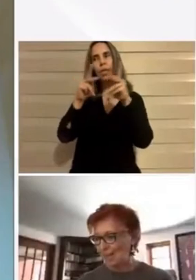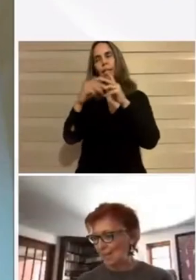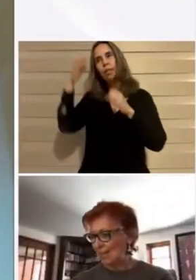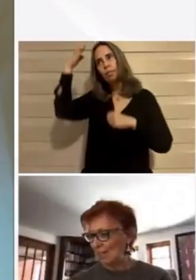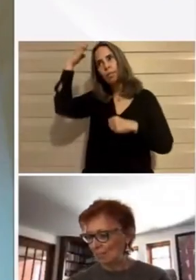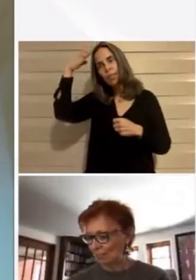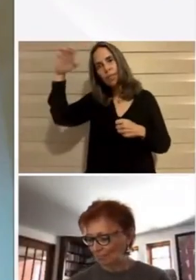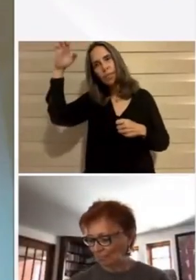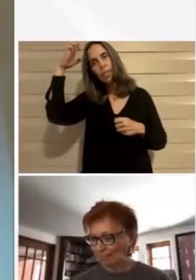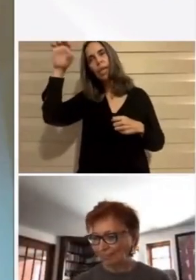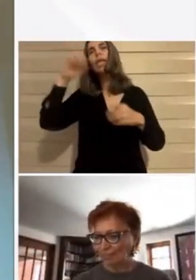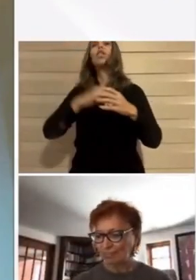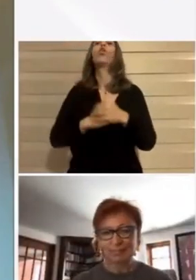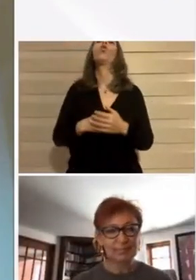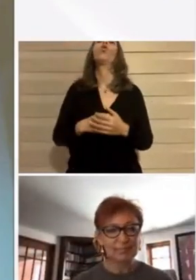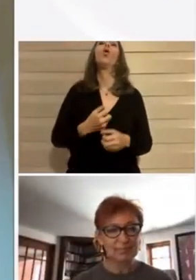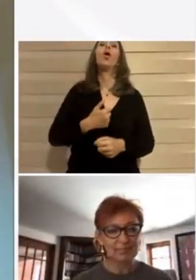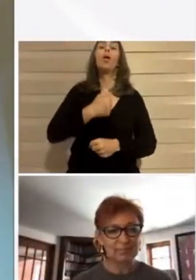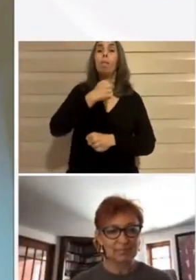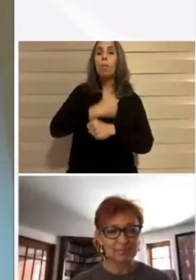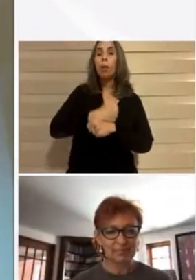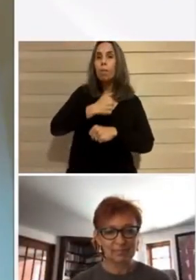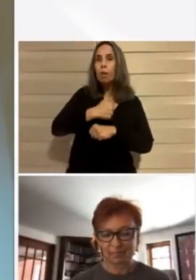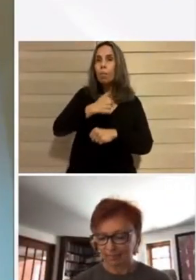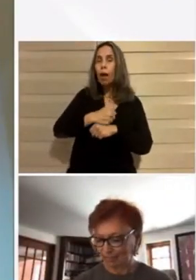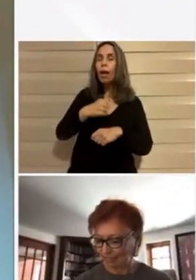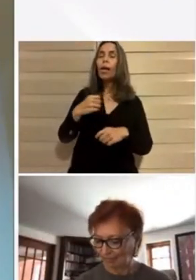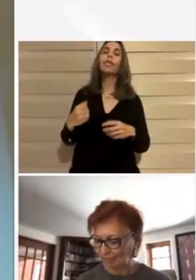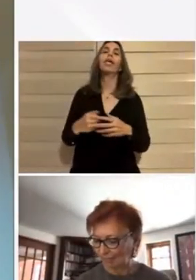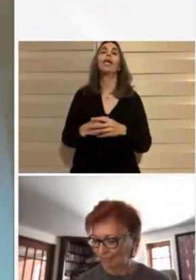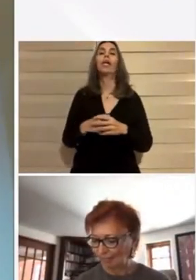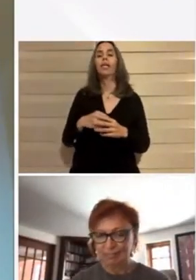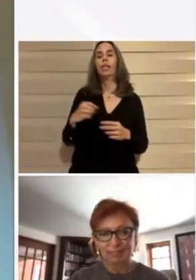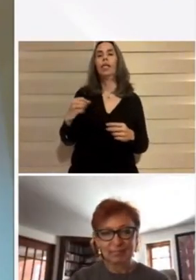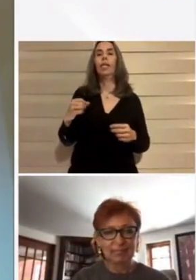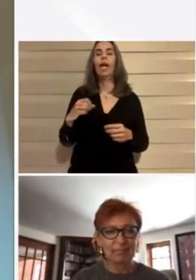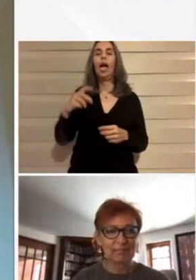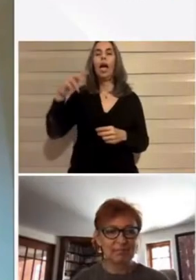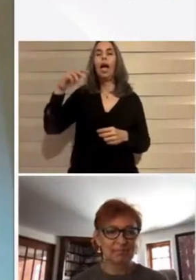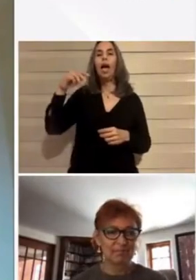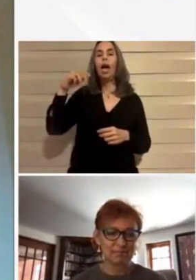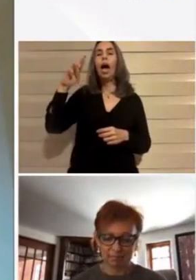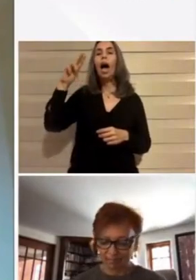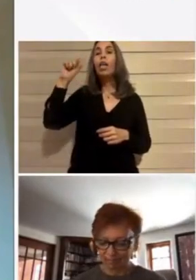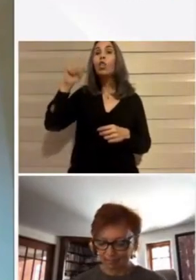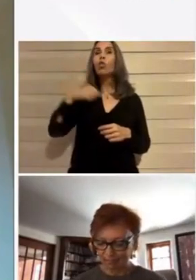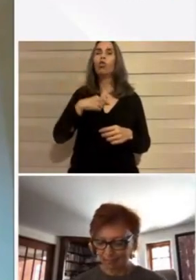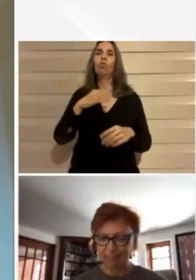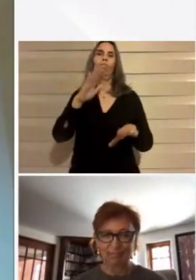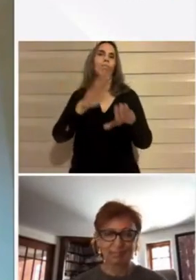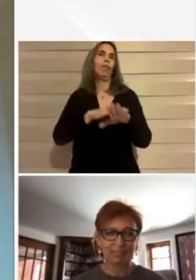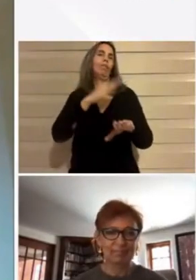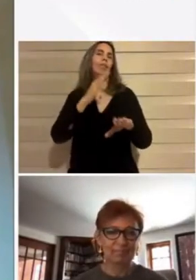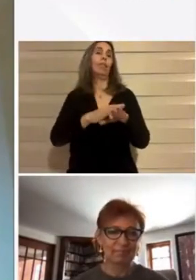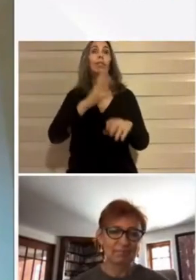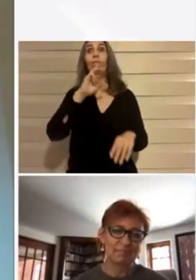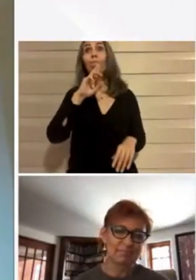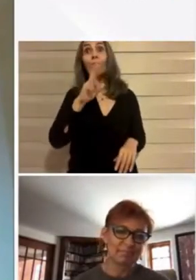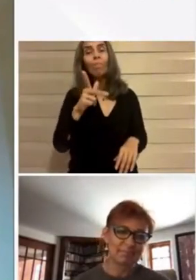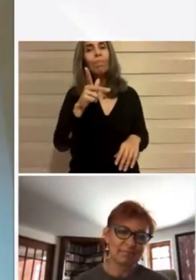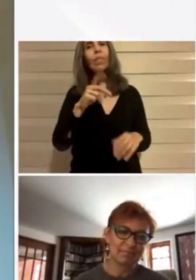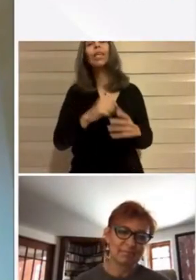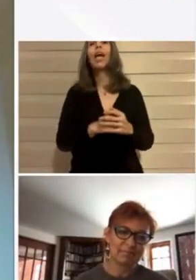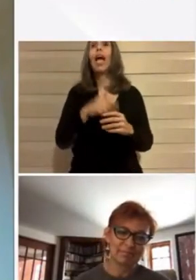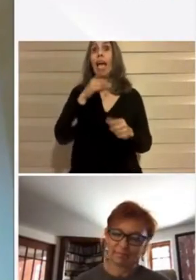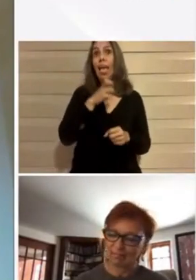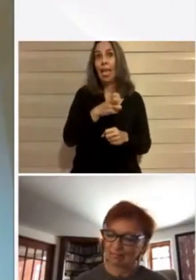Cursé mi primaria en la Escuela Profesor Antonio y Delgado Casarrubias, en donde obtuve el mejor medio, lo cual me permitió ser parte